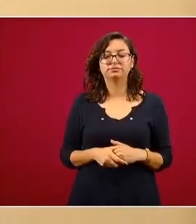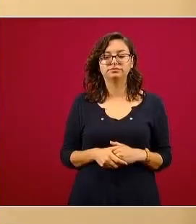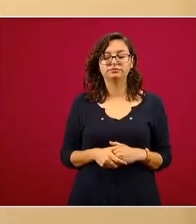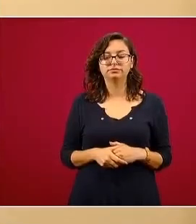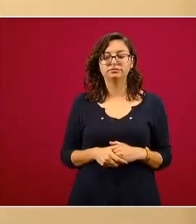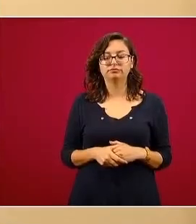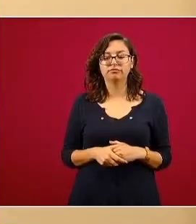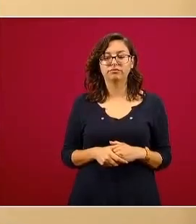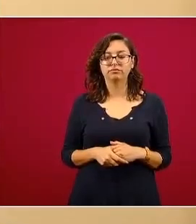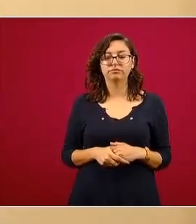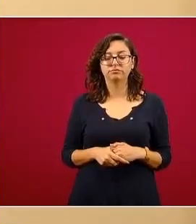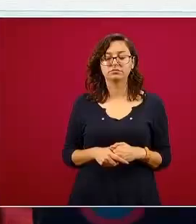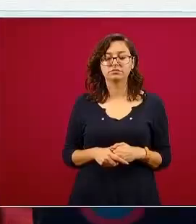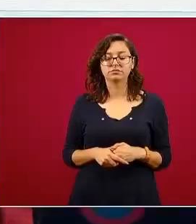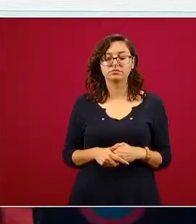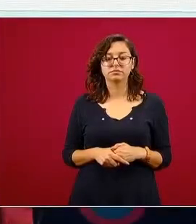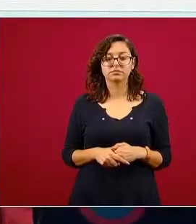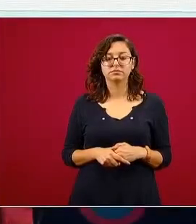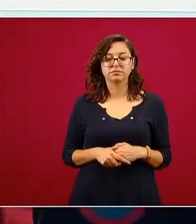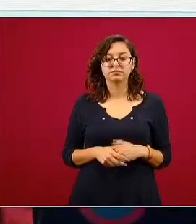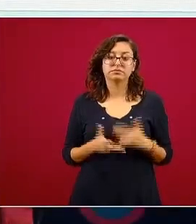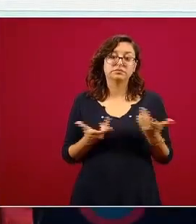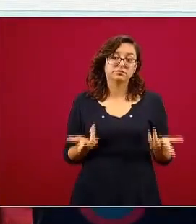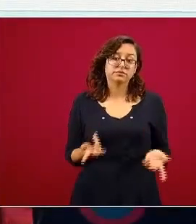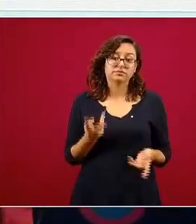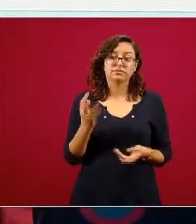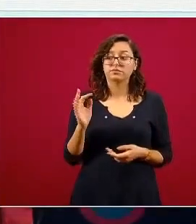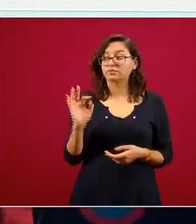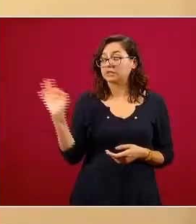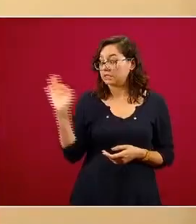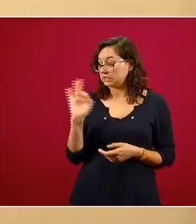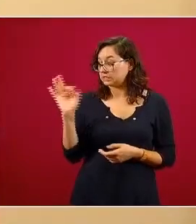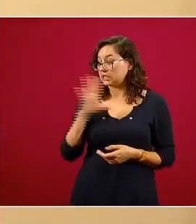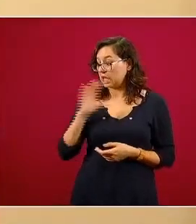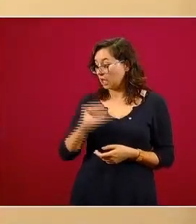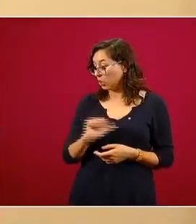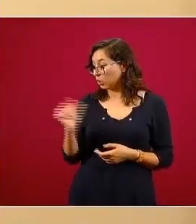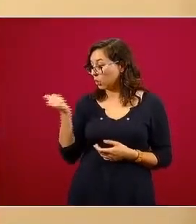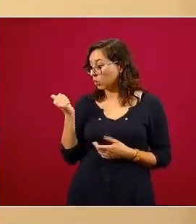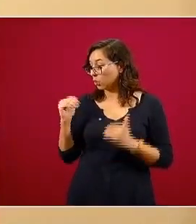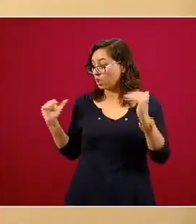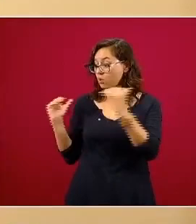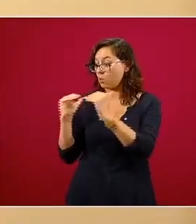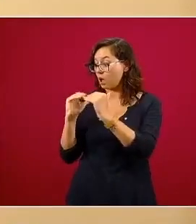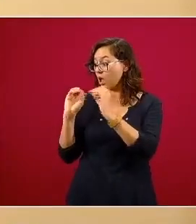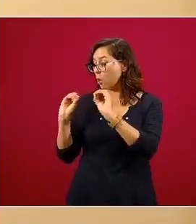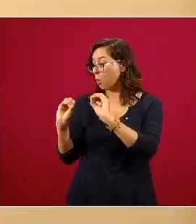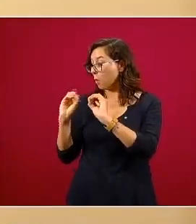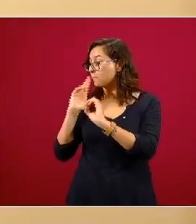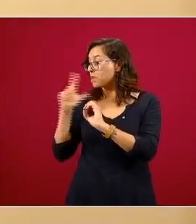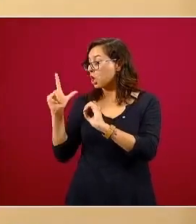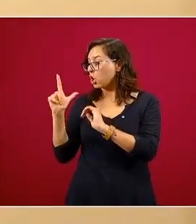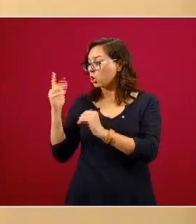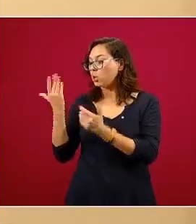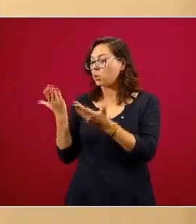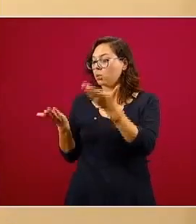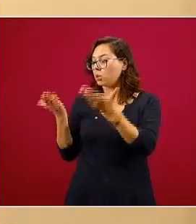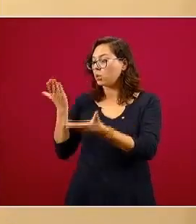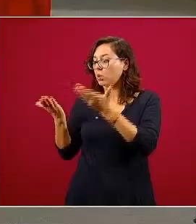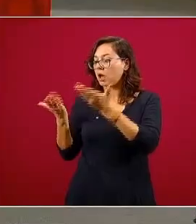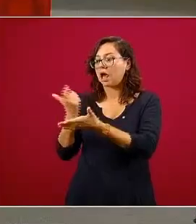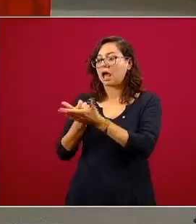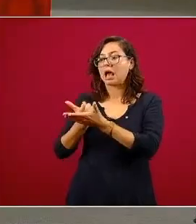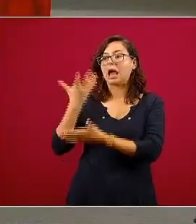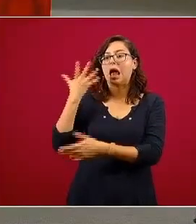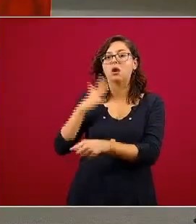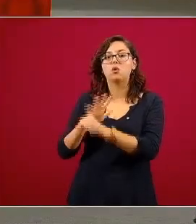que puede funcionar igual o mejor, buscamos aquel tratamiento que tiene el menor costo, porque también nos